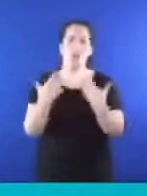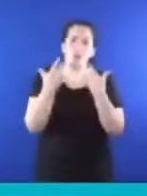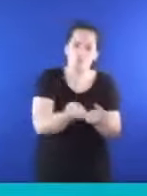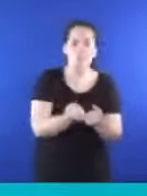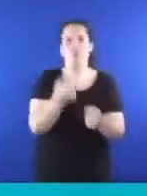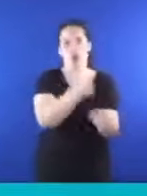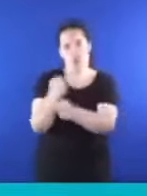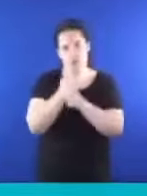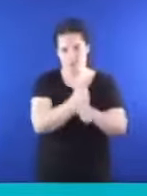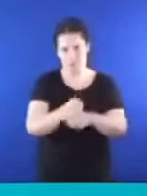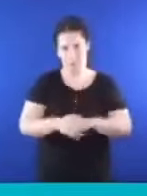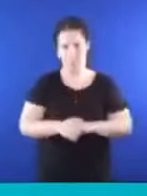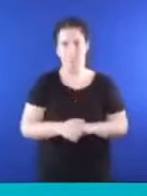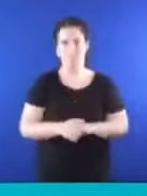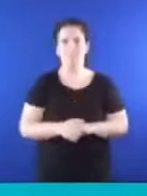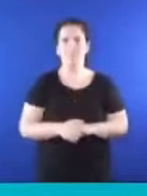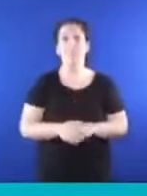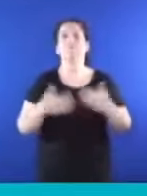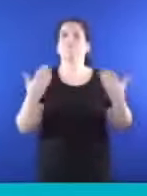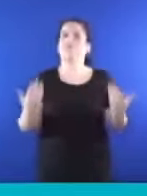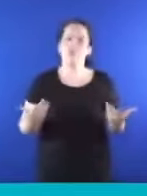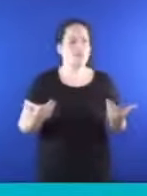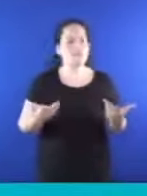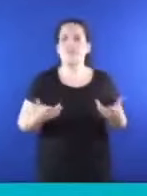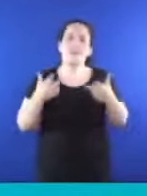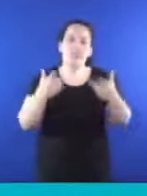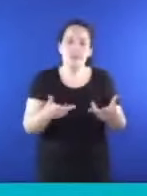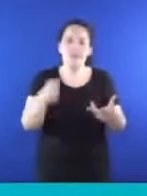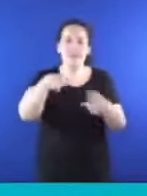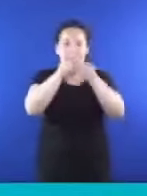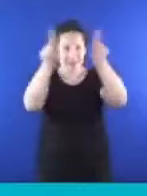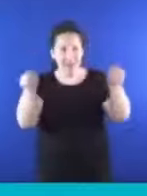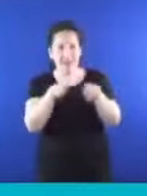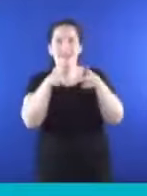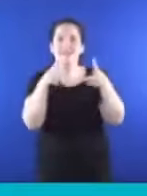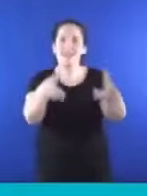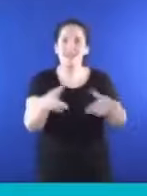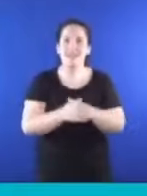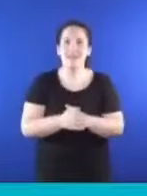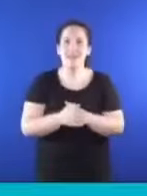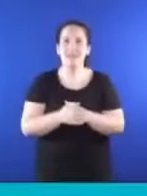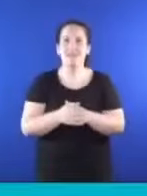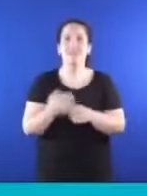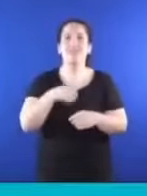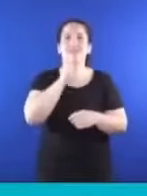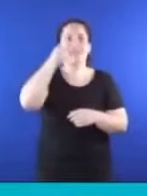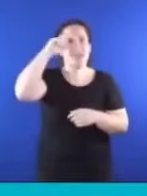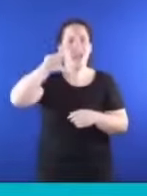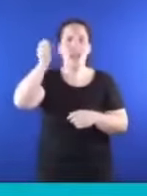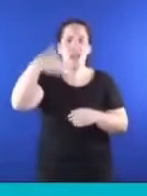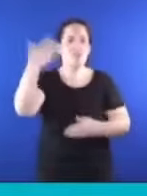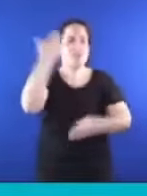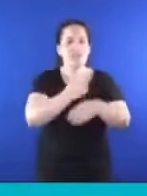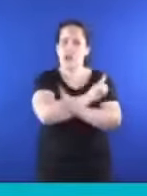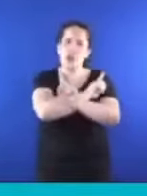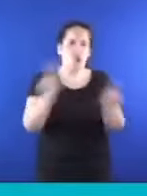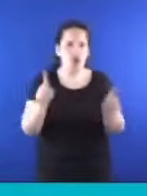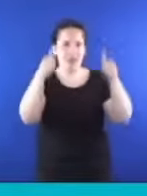trabajadores. Y no puedo dejar de mencionar ese cartel que dice no al cierre de Telam.